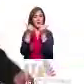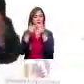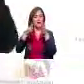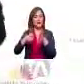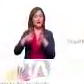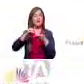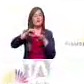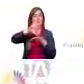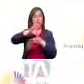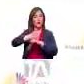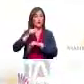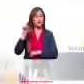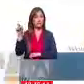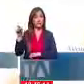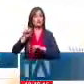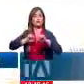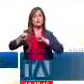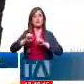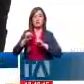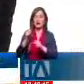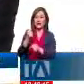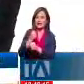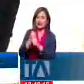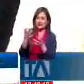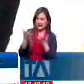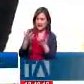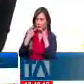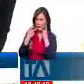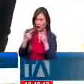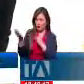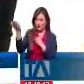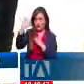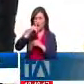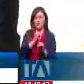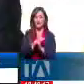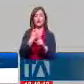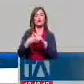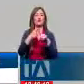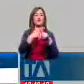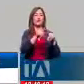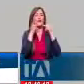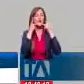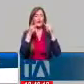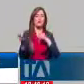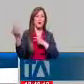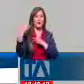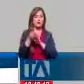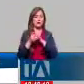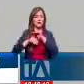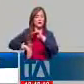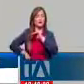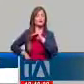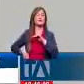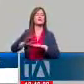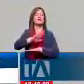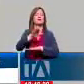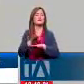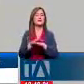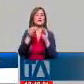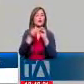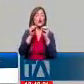miembro del CAL, habría gestionado cargos públicos en diferentes entidades públicas. Según el chat, se habla incluso